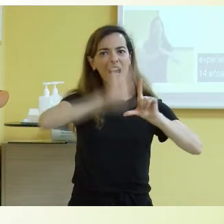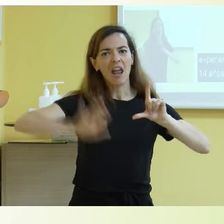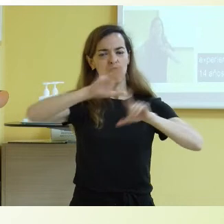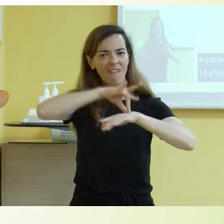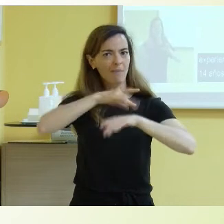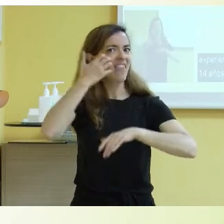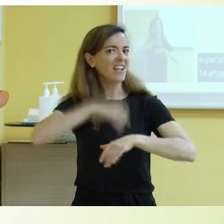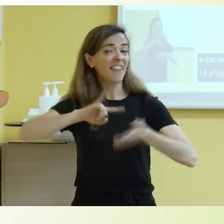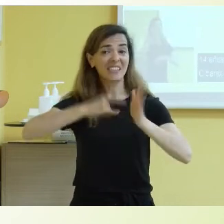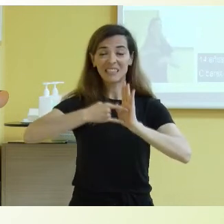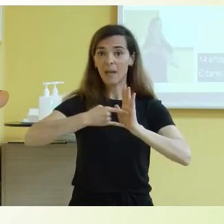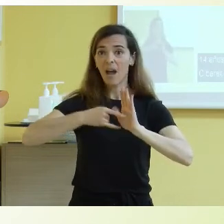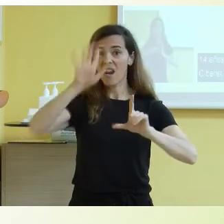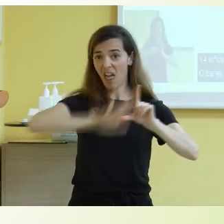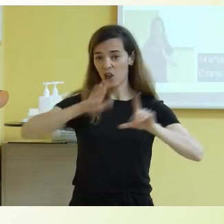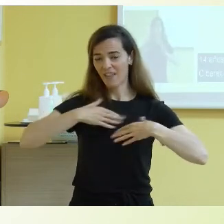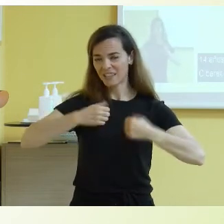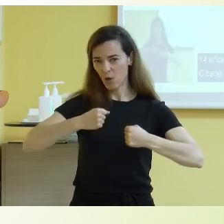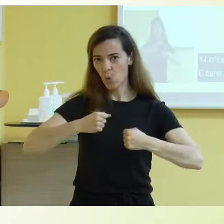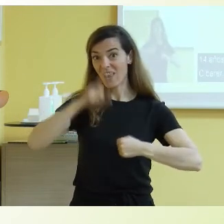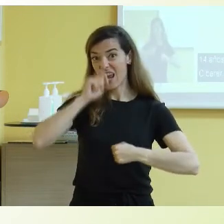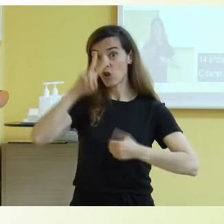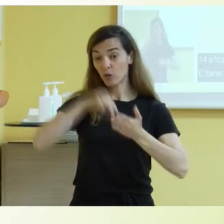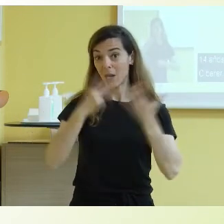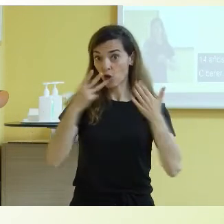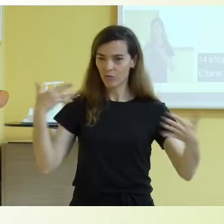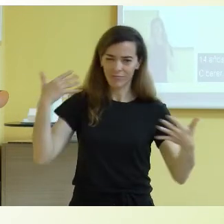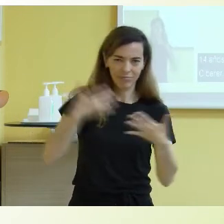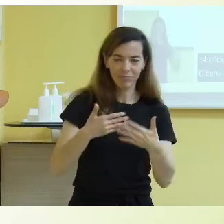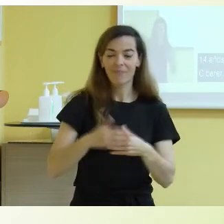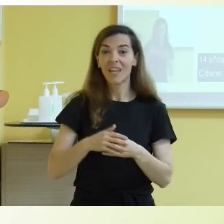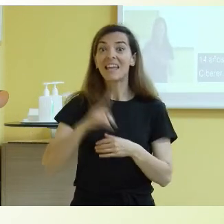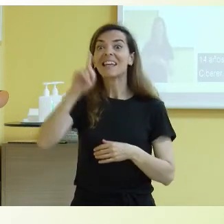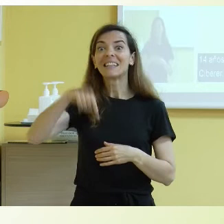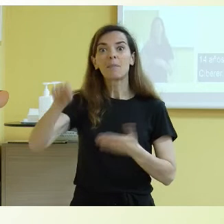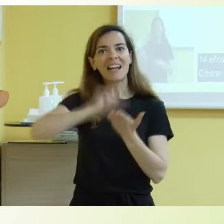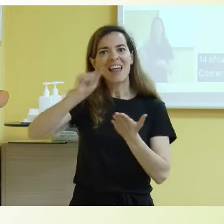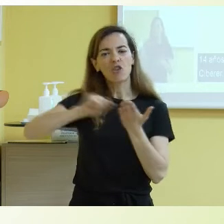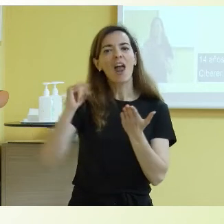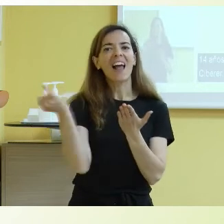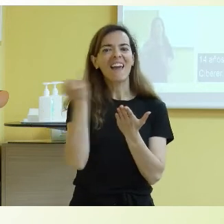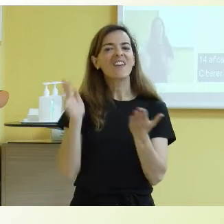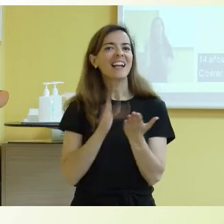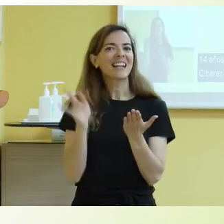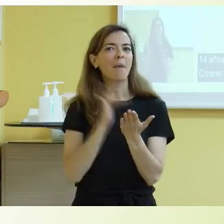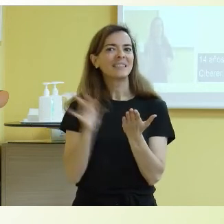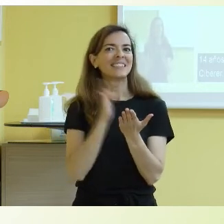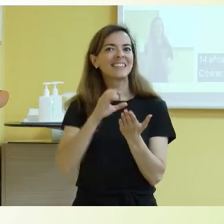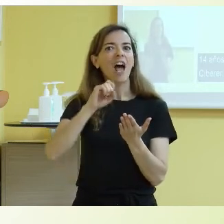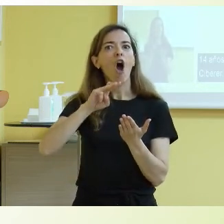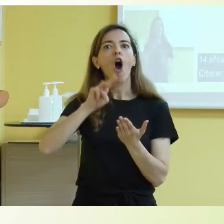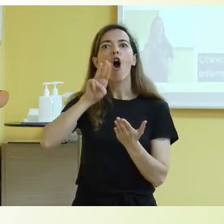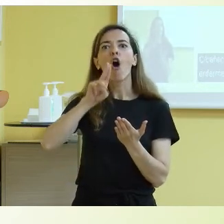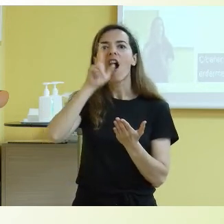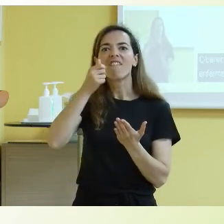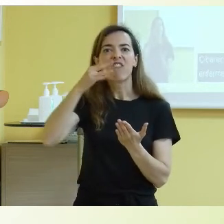Raras del Sistema Nacional de Salud desde el año 2008. Además, también es redactora jefe de la revista de Orfanet de